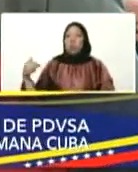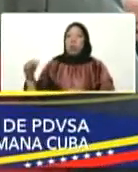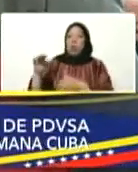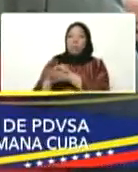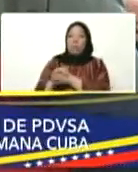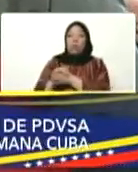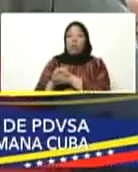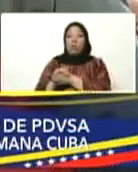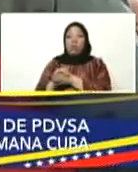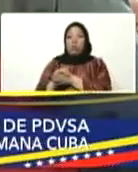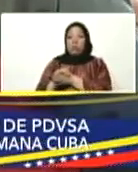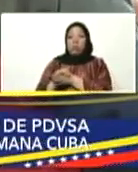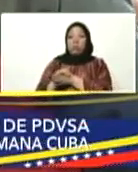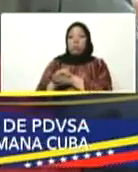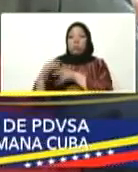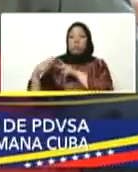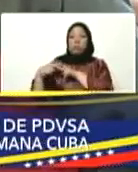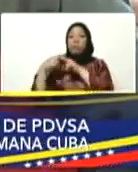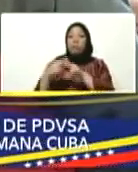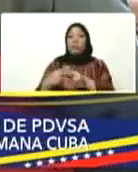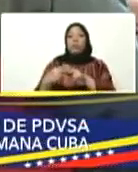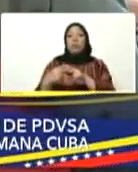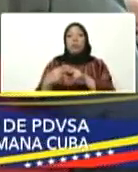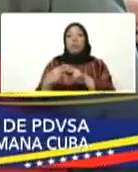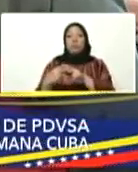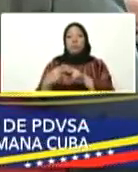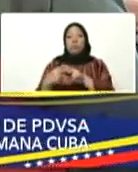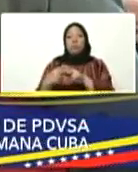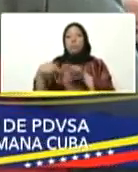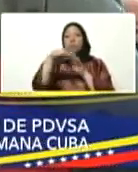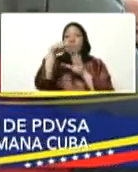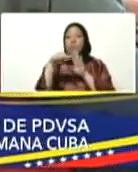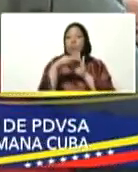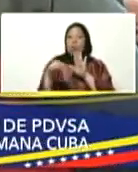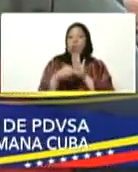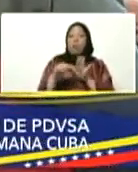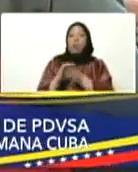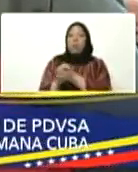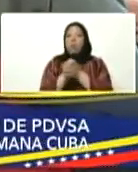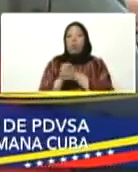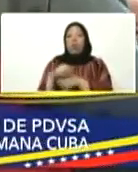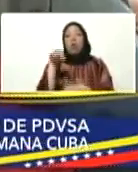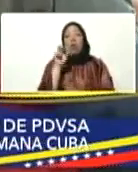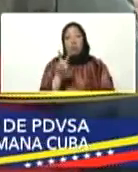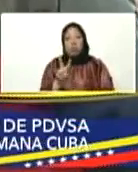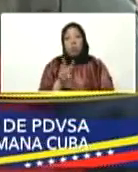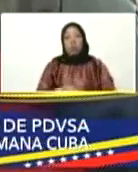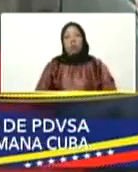y la entrega de la orden de la solidaridad a dos de nosotros.